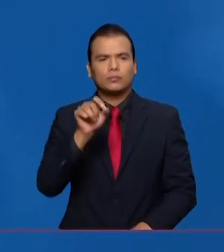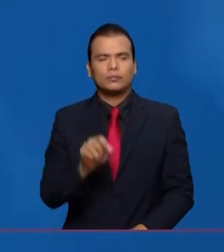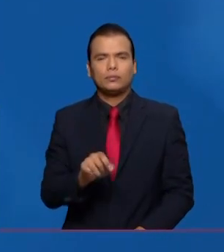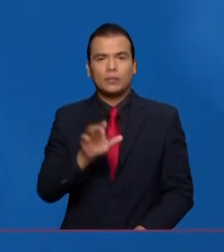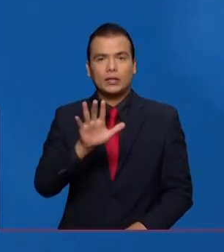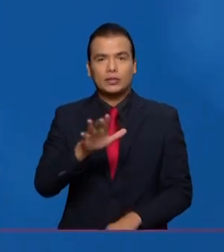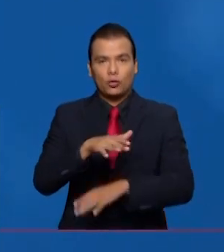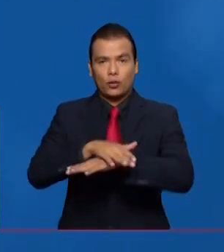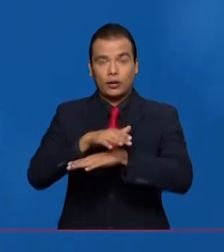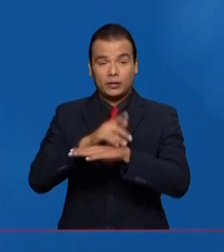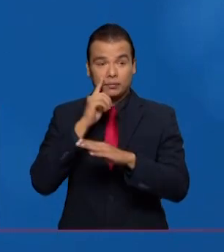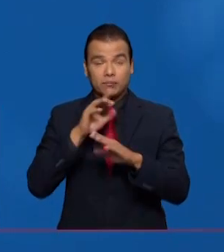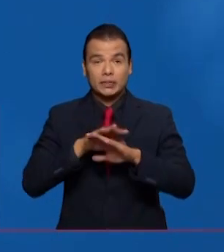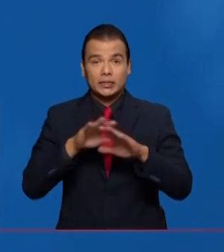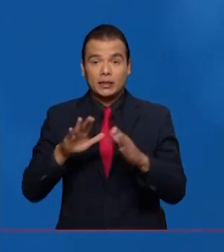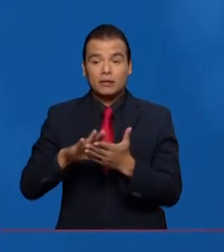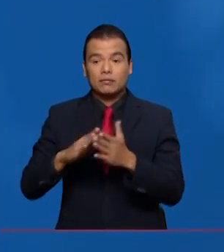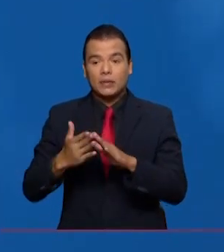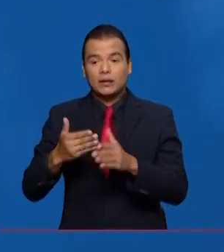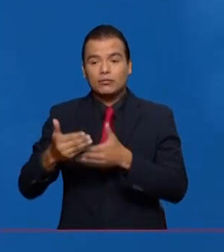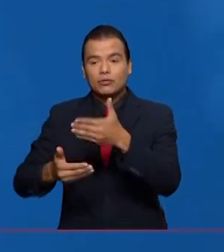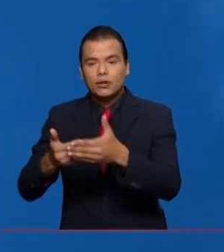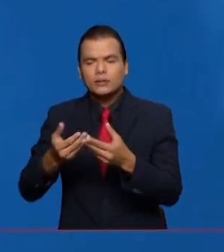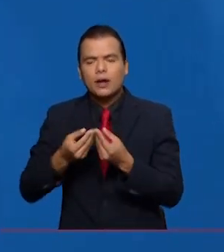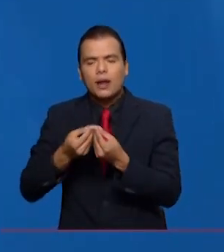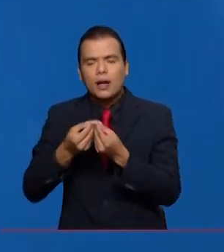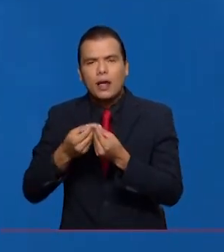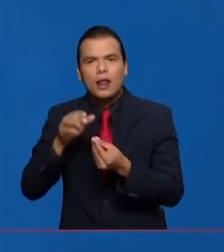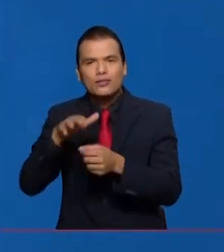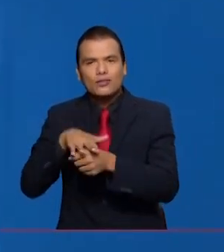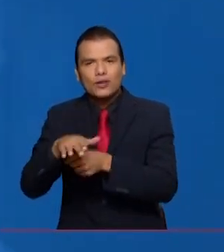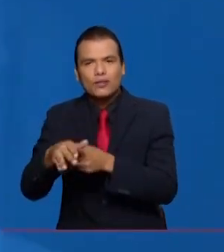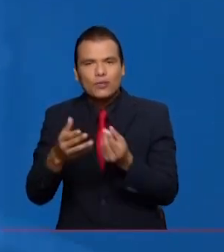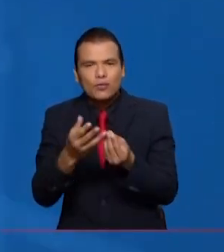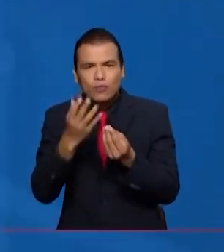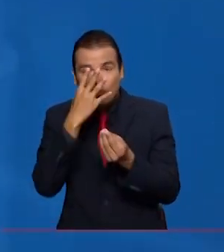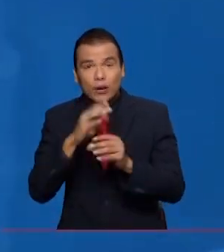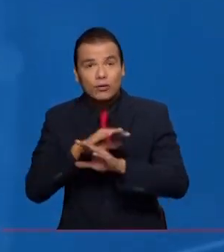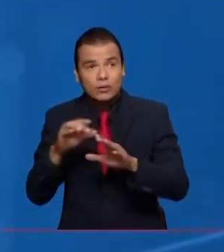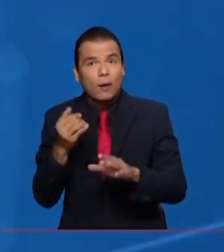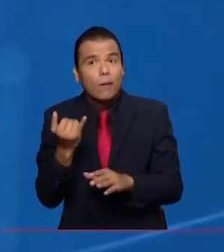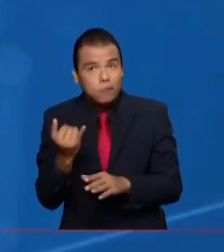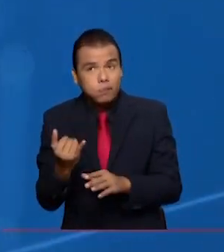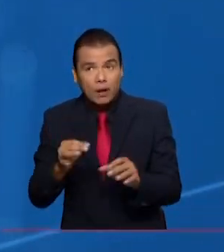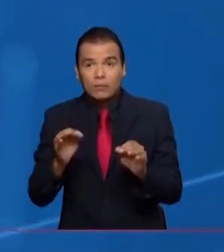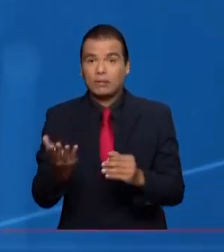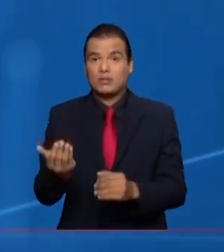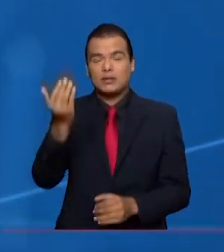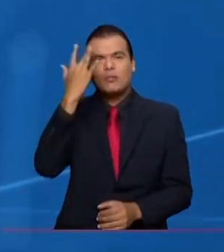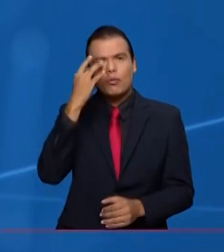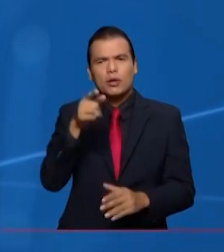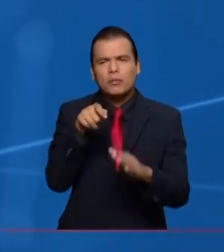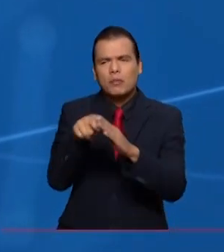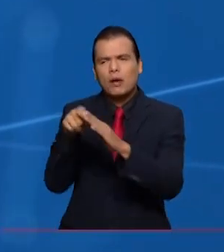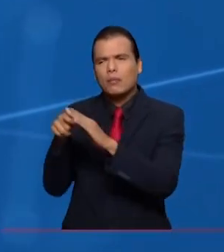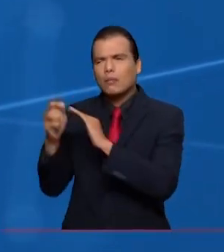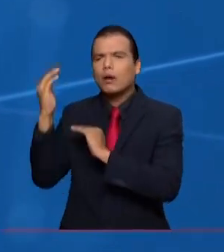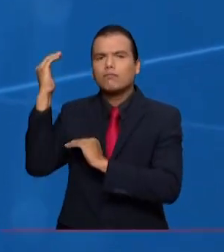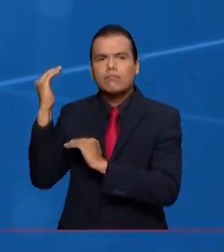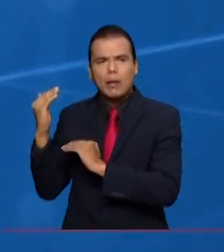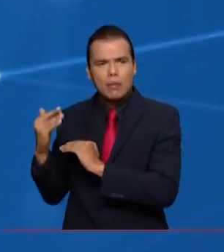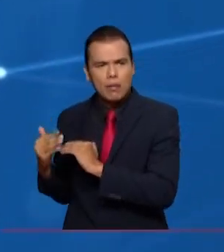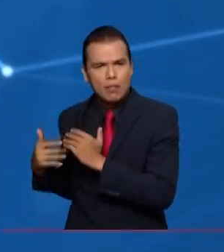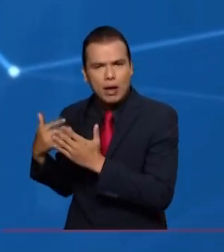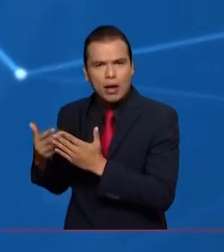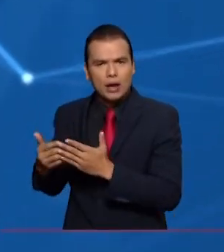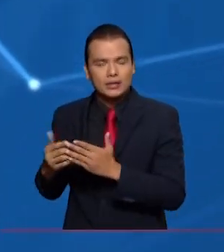Gracias al proceso de paz que se adelanta con las bandas delincuenciales en Buenaventura, hace varios meses no se registran homicidios. Sin embargo, las